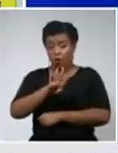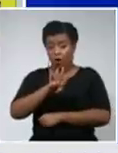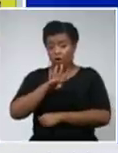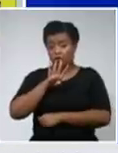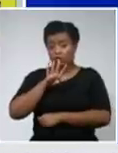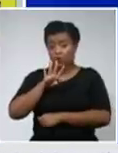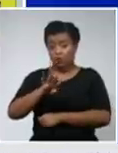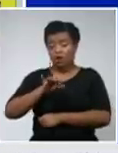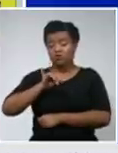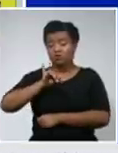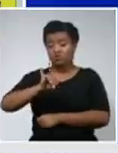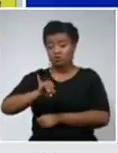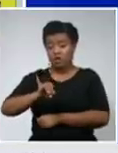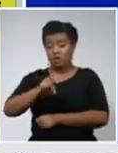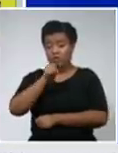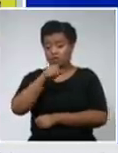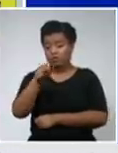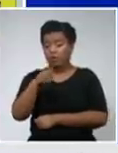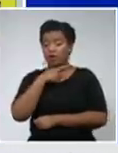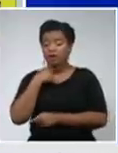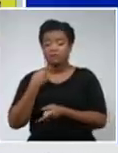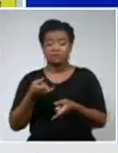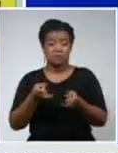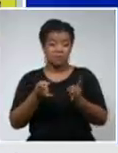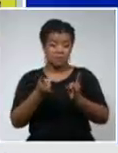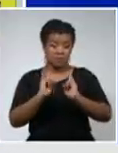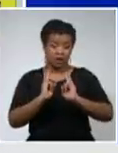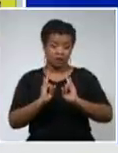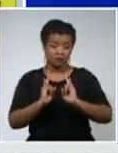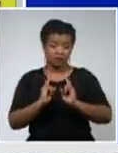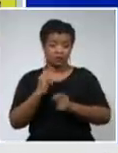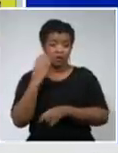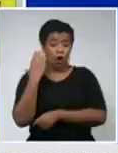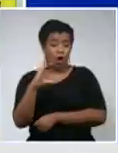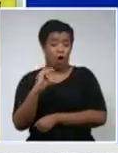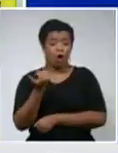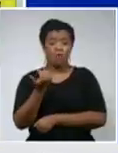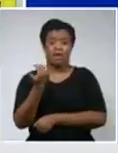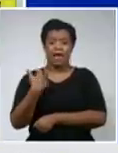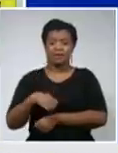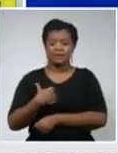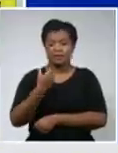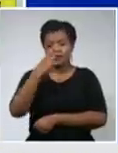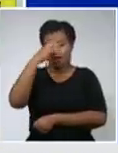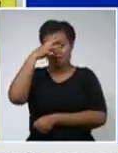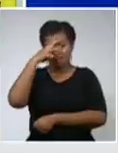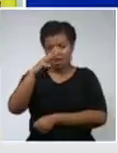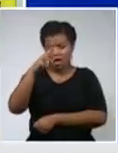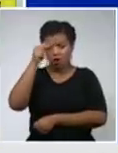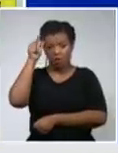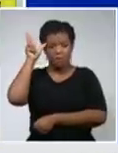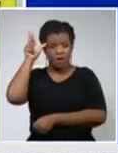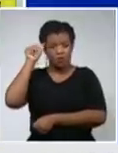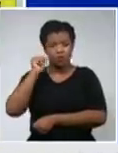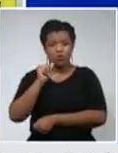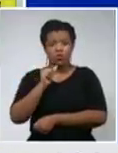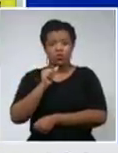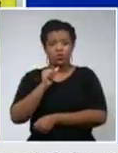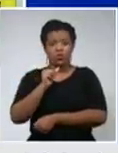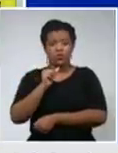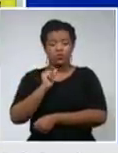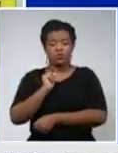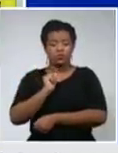264.446 fallecidos. Colombia, Argentina, México, Perú, Canadá, Chile,